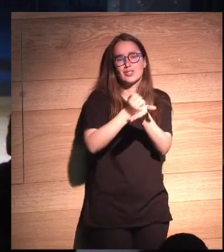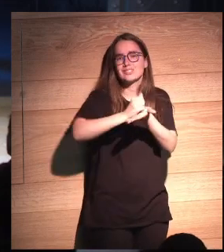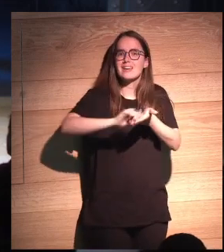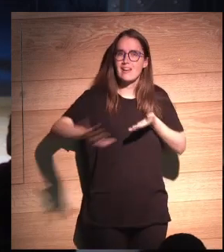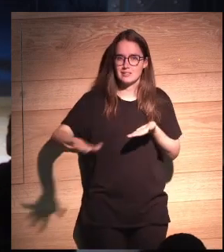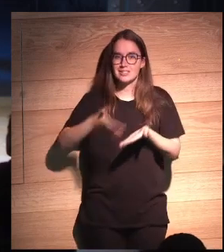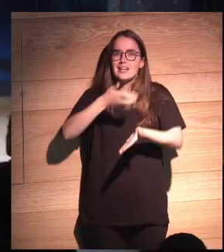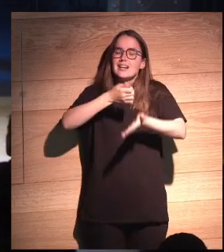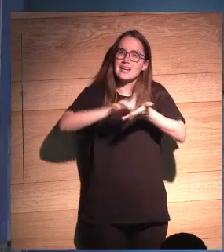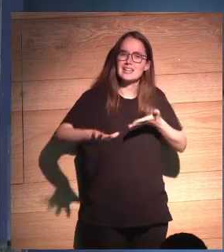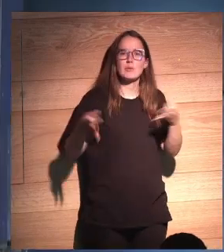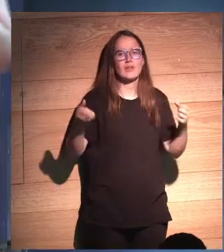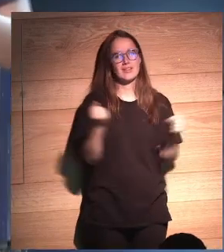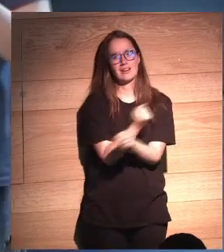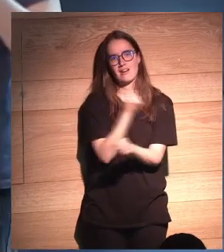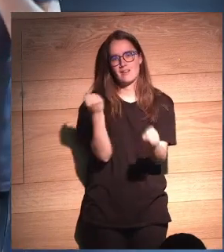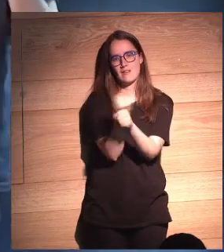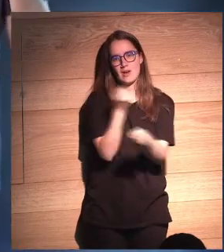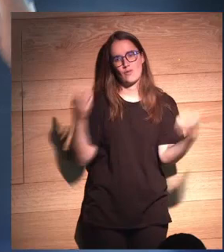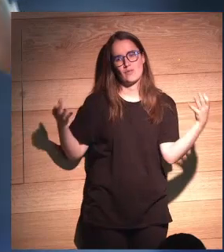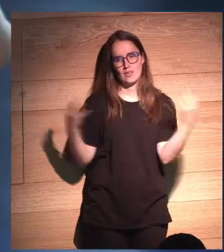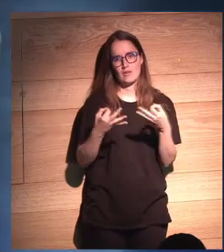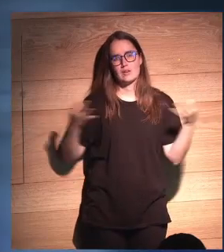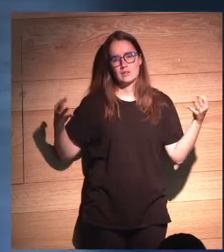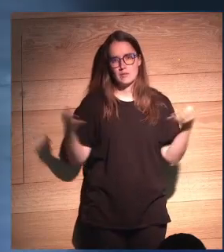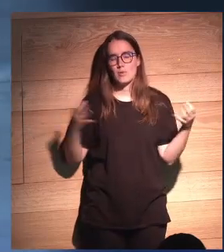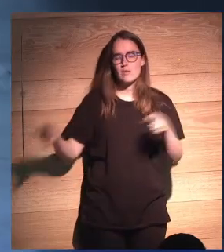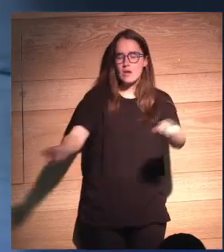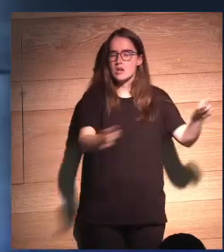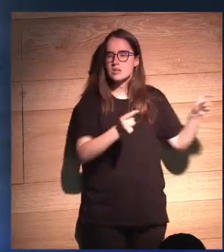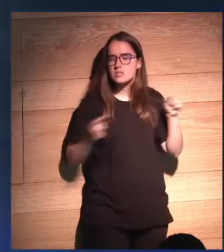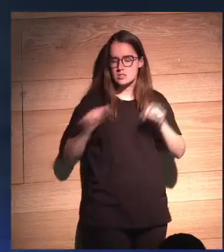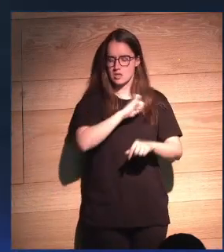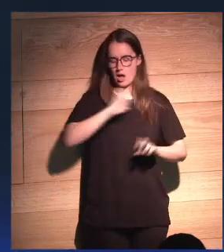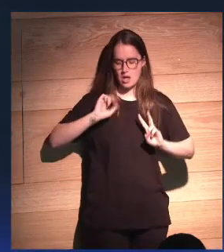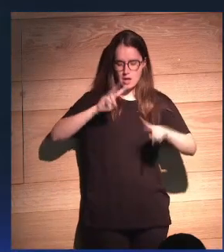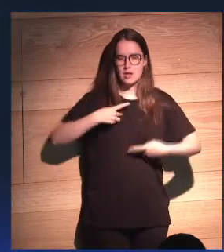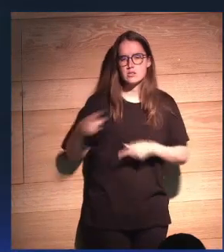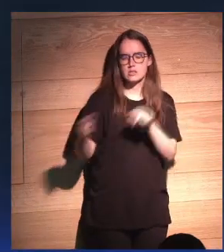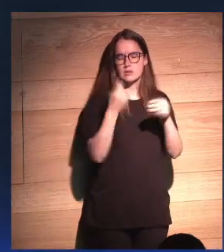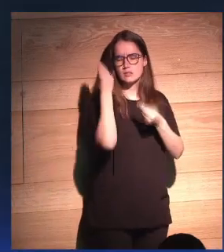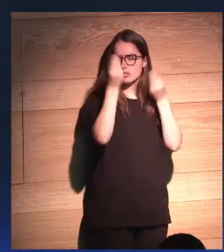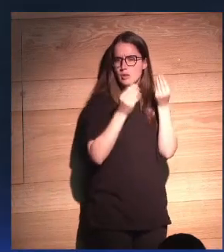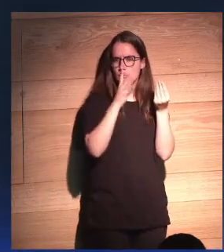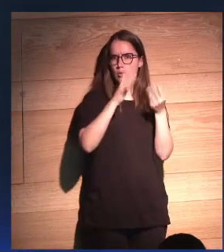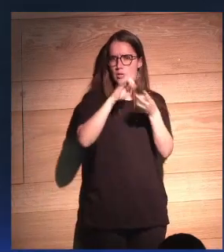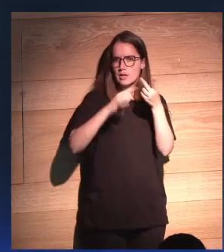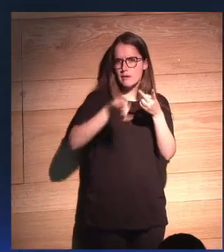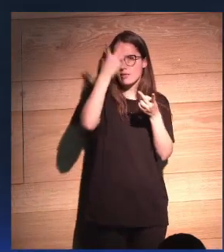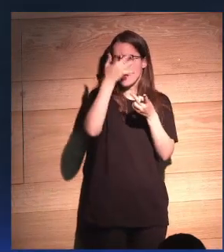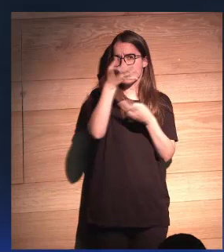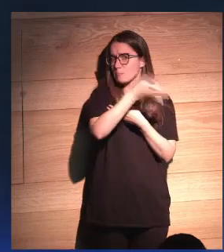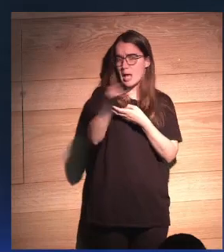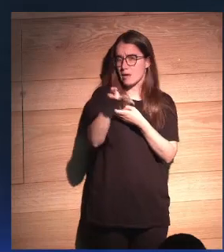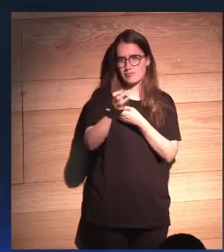gratis. Es gratis, pero cuesta trabajo, porque tienes que debatir mucho contigo mismo, hacerte muchas preguntas. La primera idea no siempre es